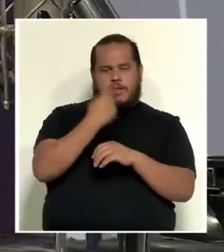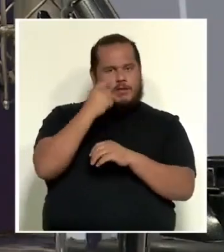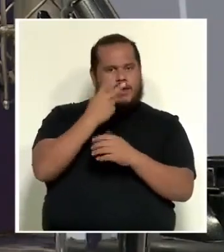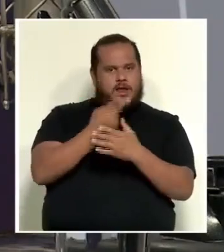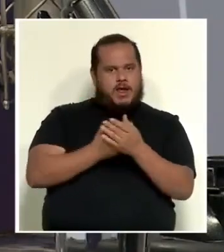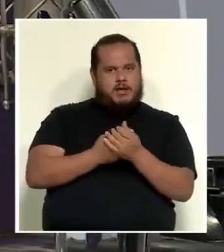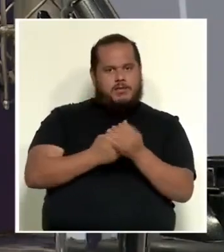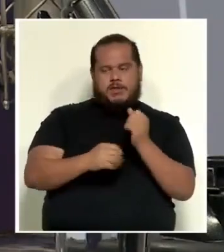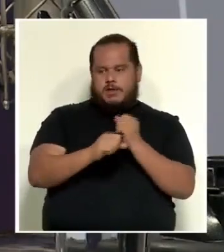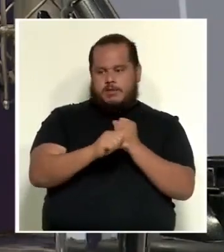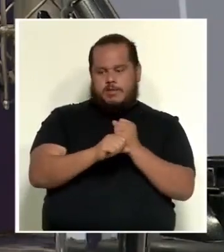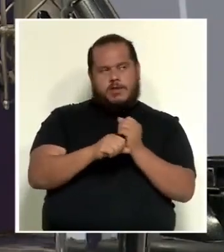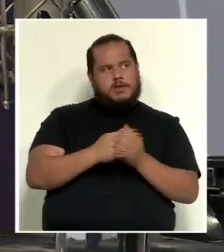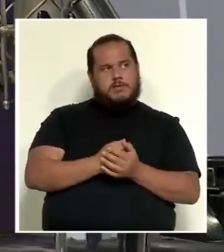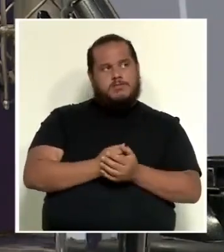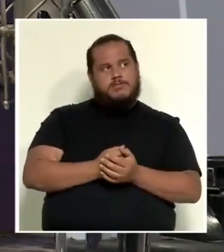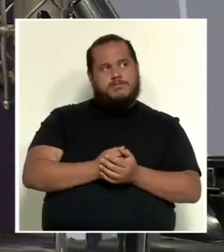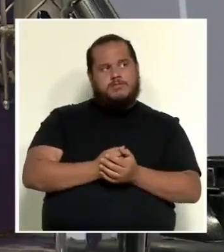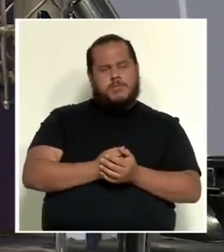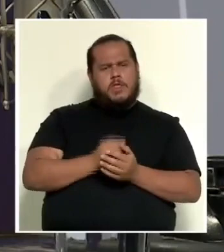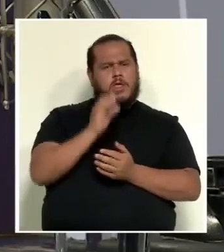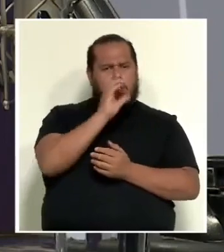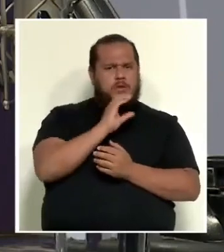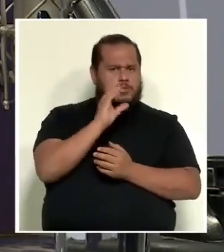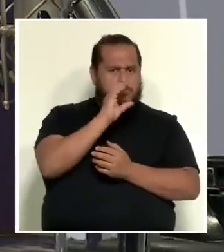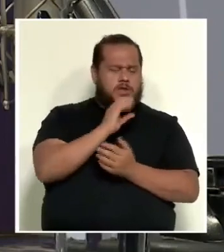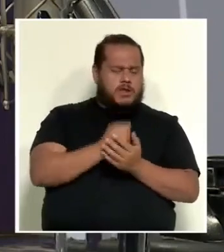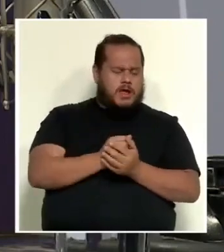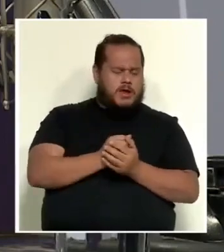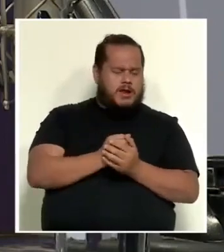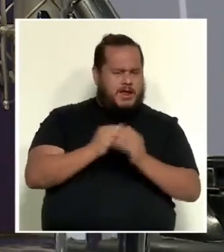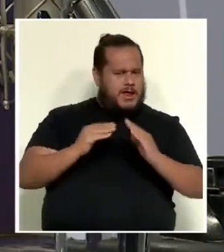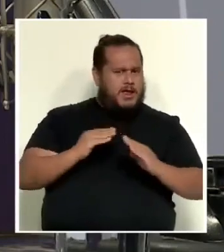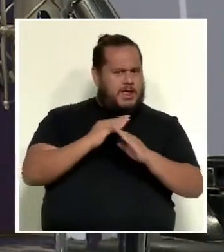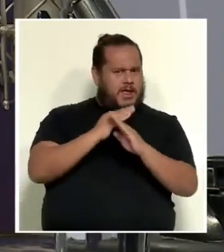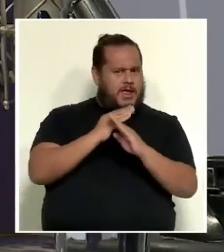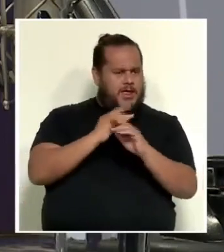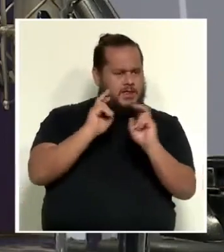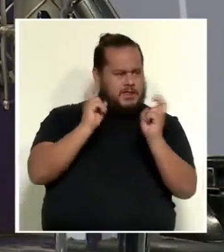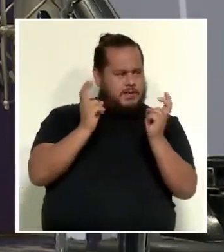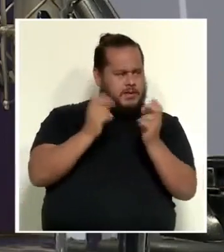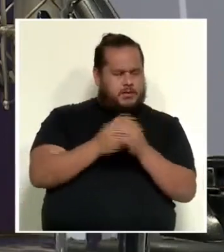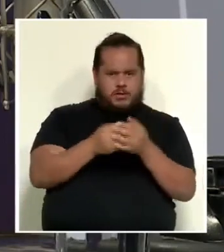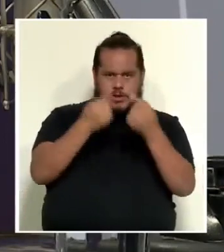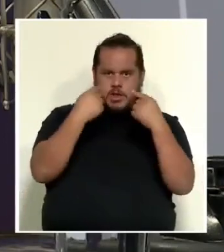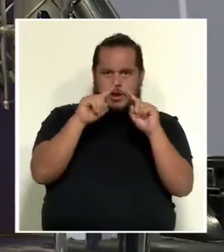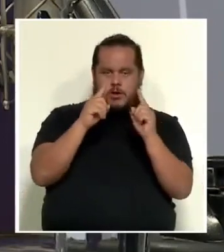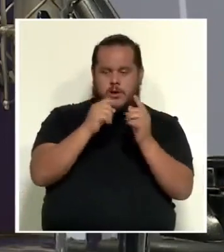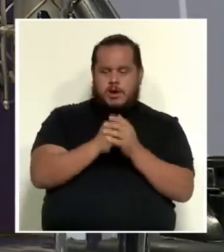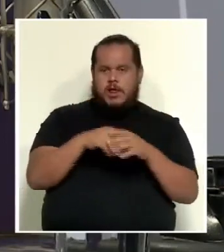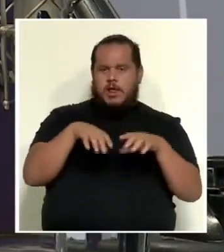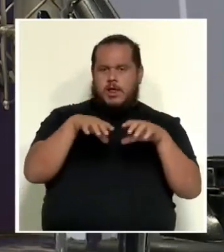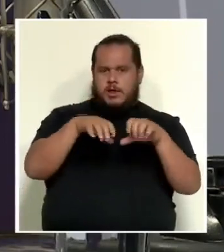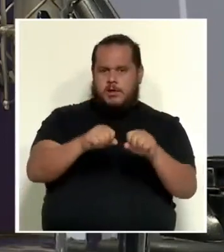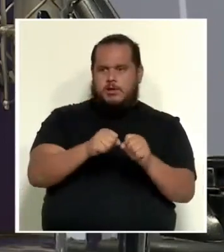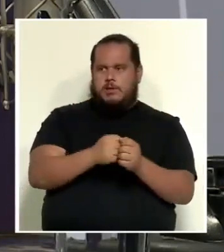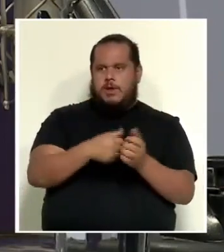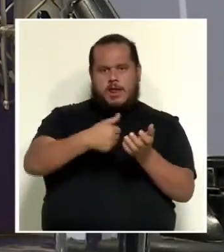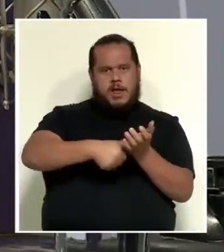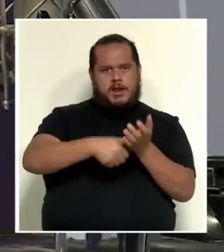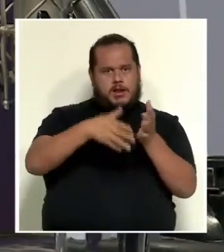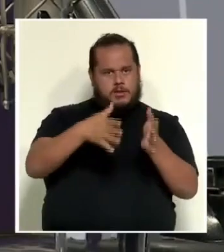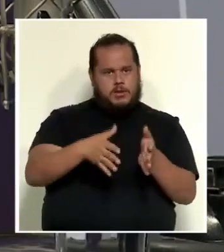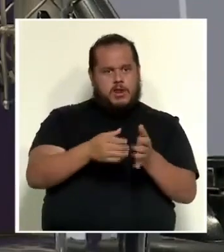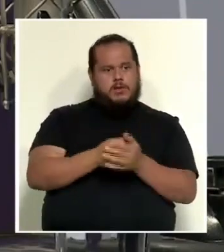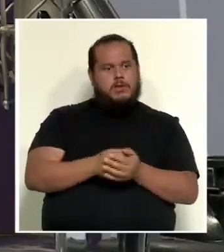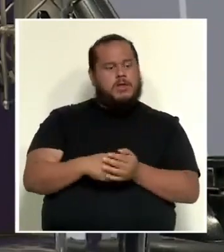ambas campañas, buscar ejes temáticos que logren cautivar al electorado